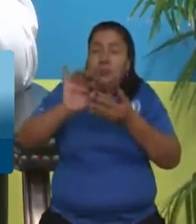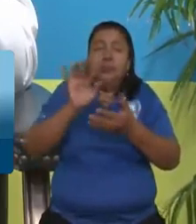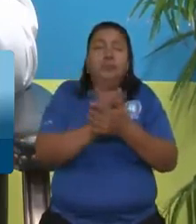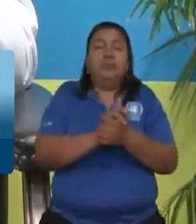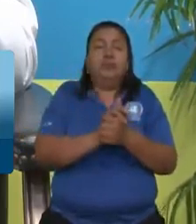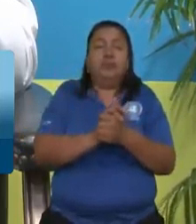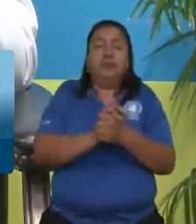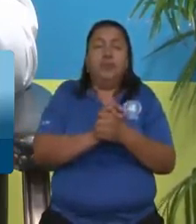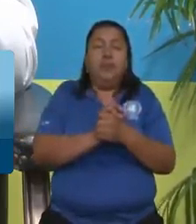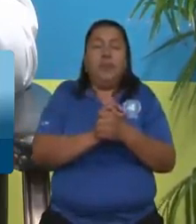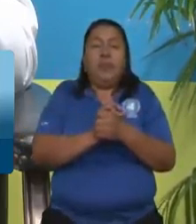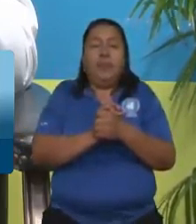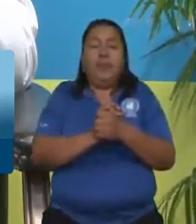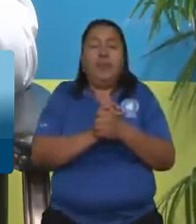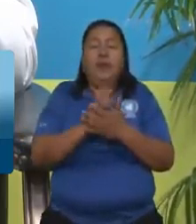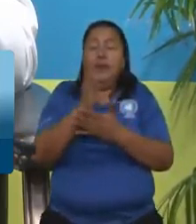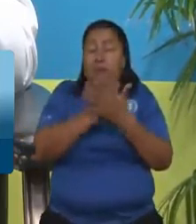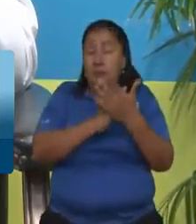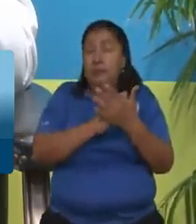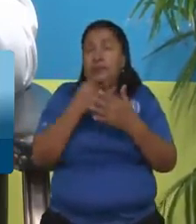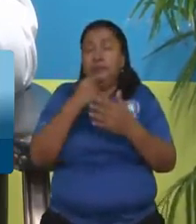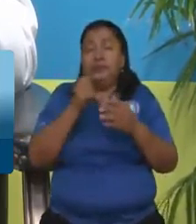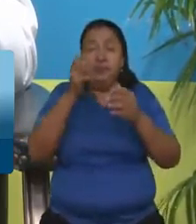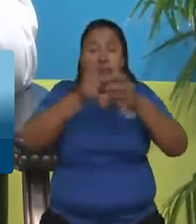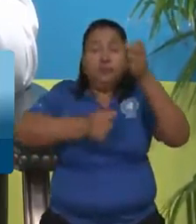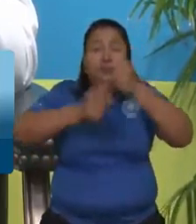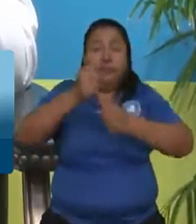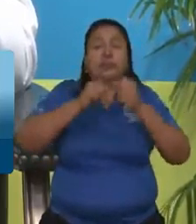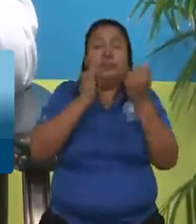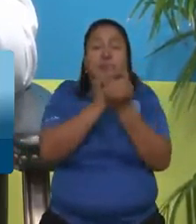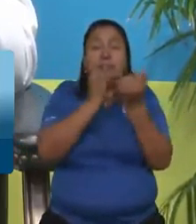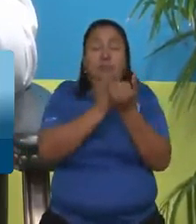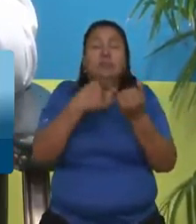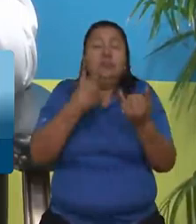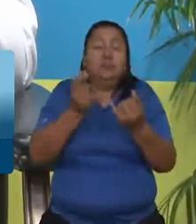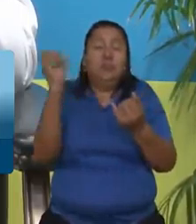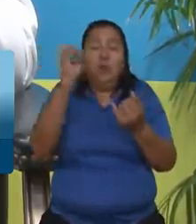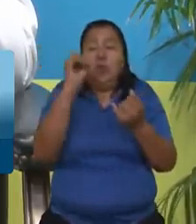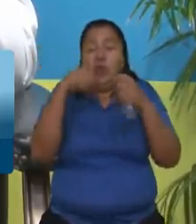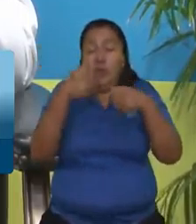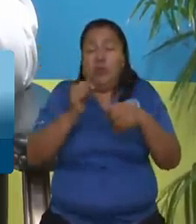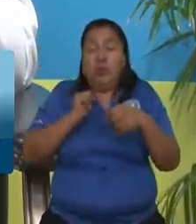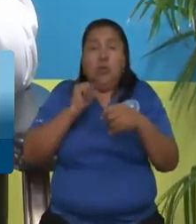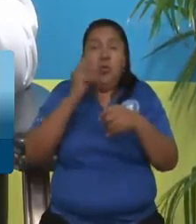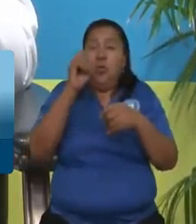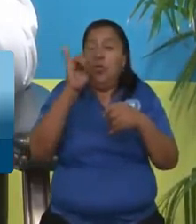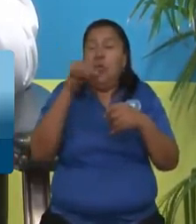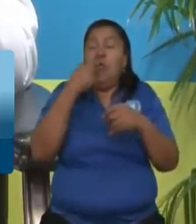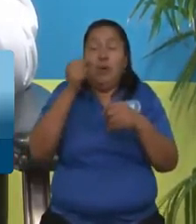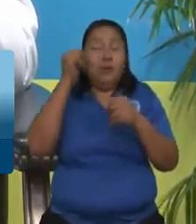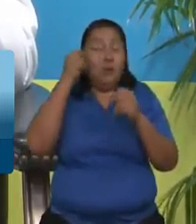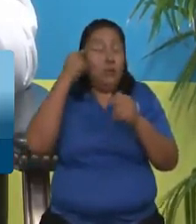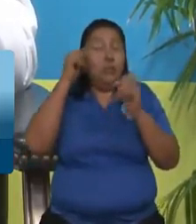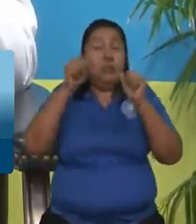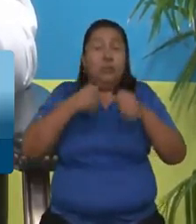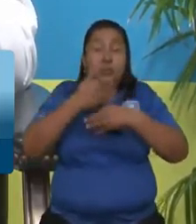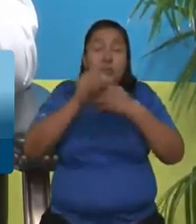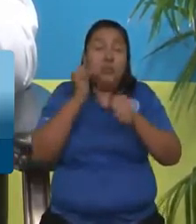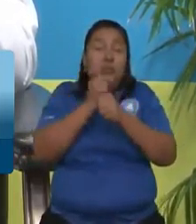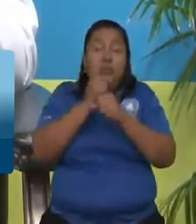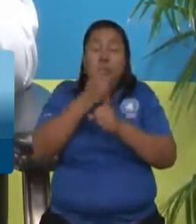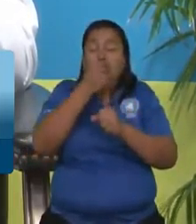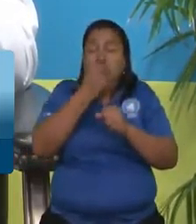y el paciente llega complicado. Cuando miremos, son resistentes a los medicamentos, no responden tan rápido a las infecciones,